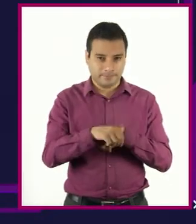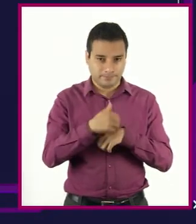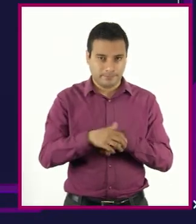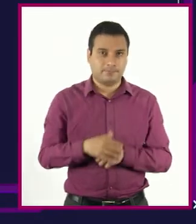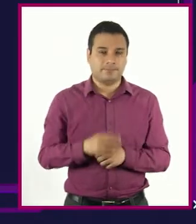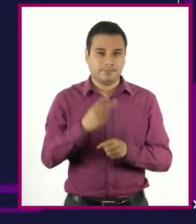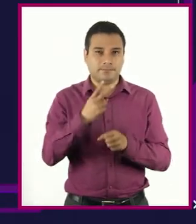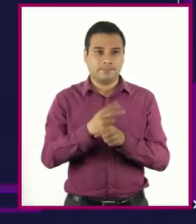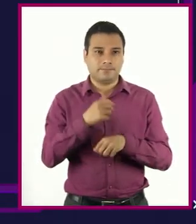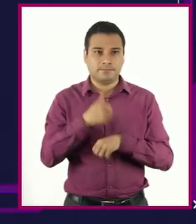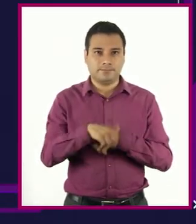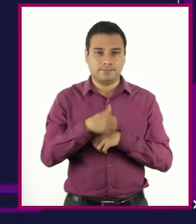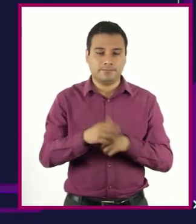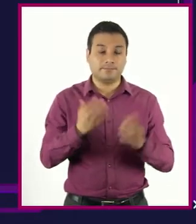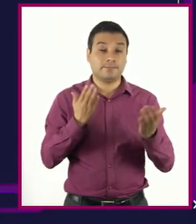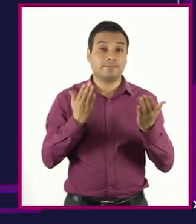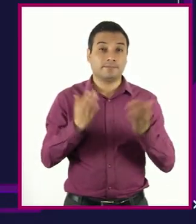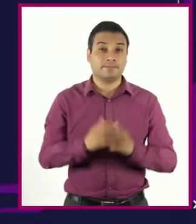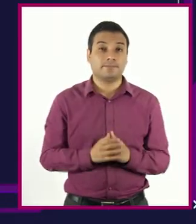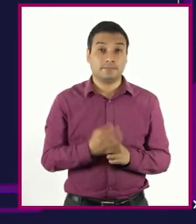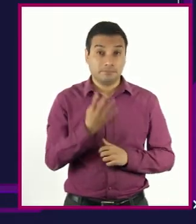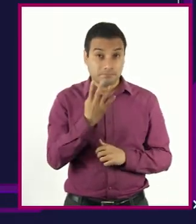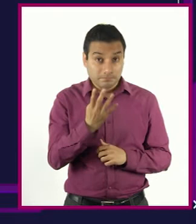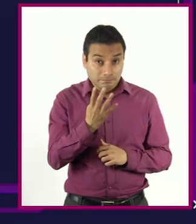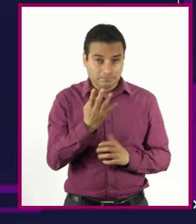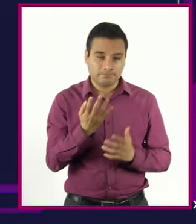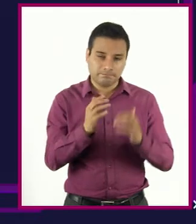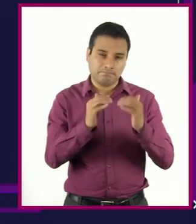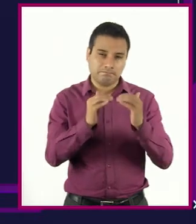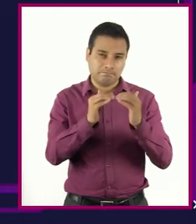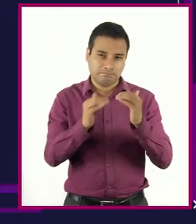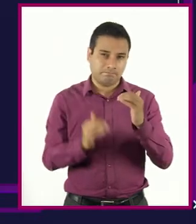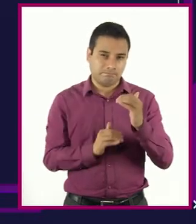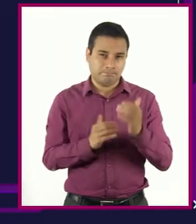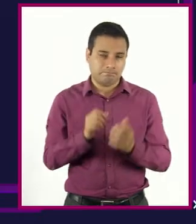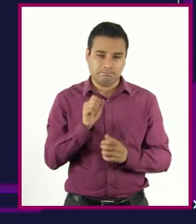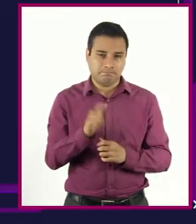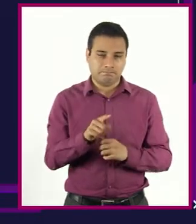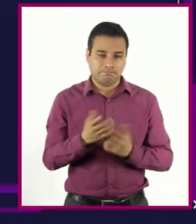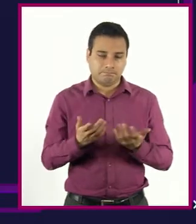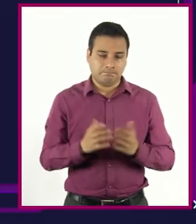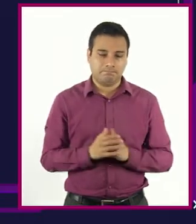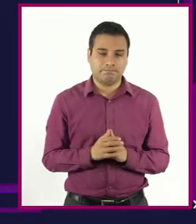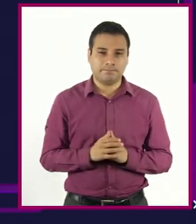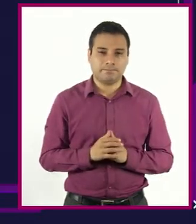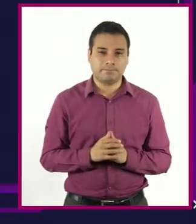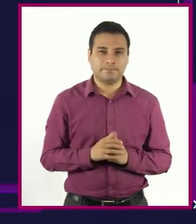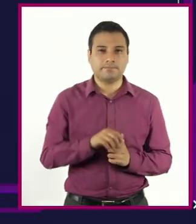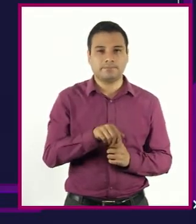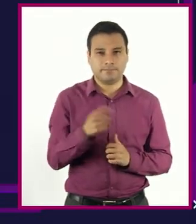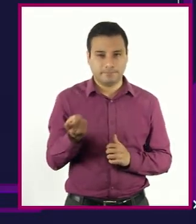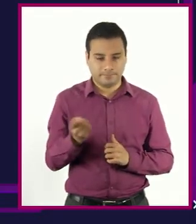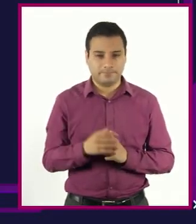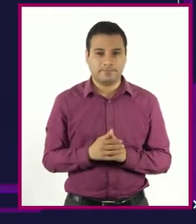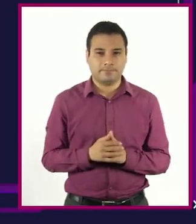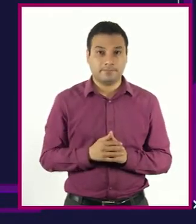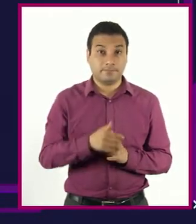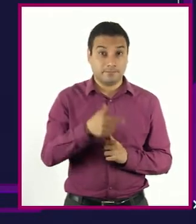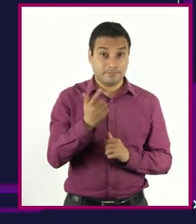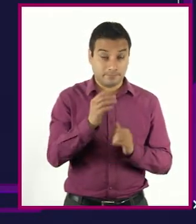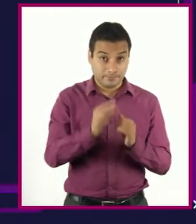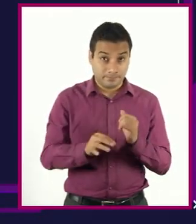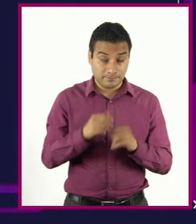segundo. 4 no es mayor que 12 y seguimos con el siguiente número, que tampoco es el